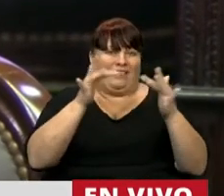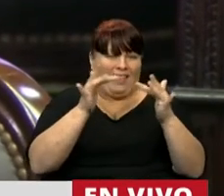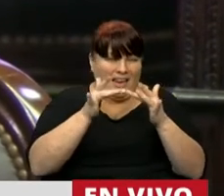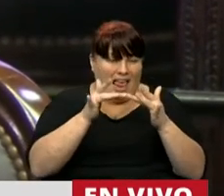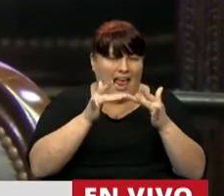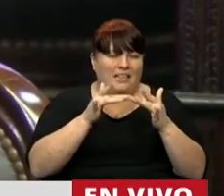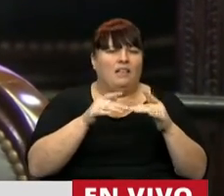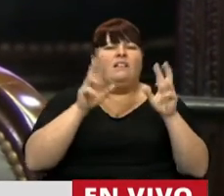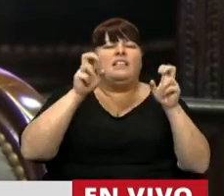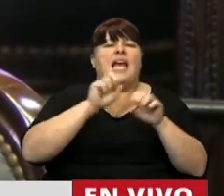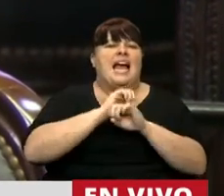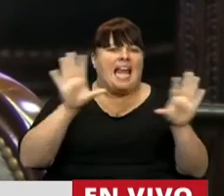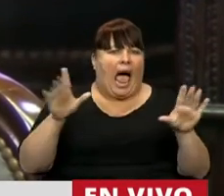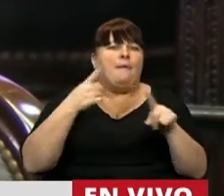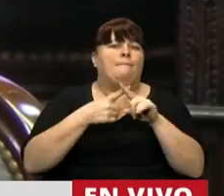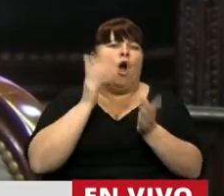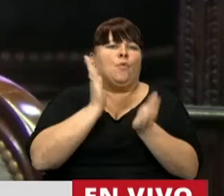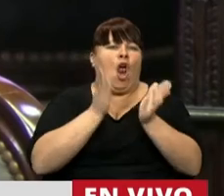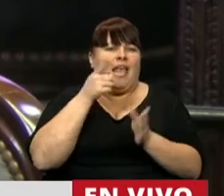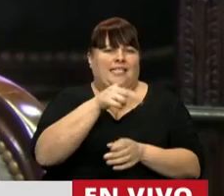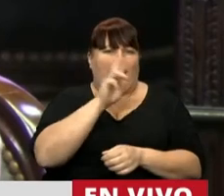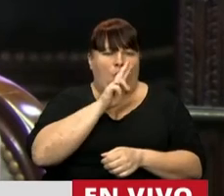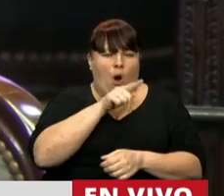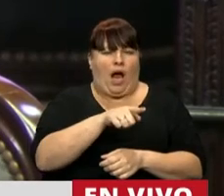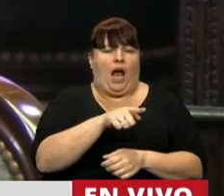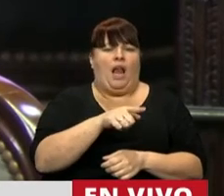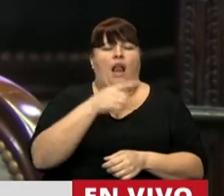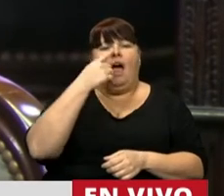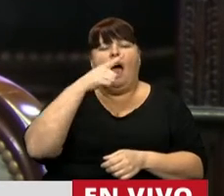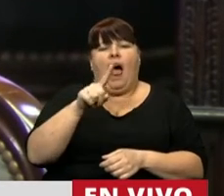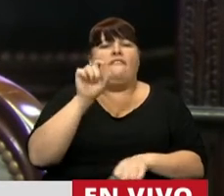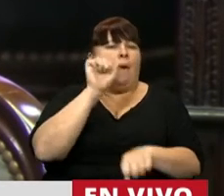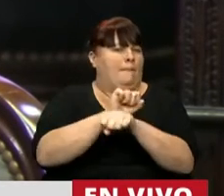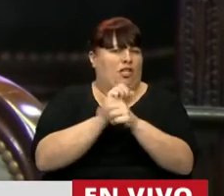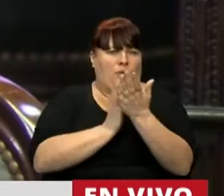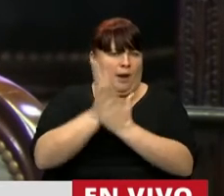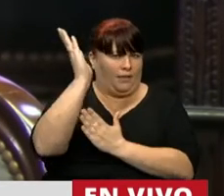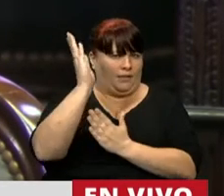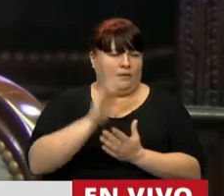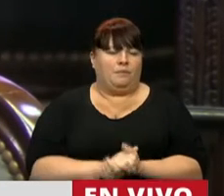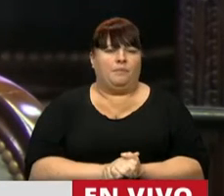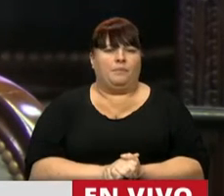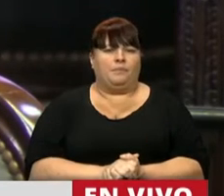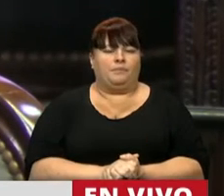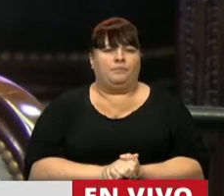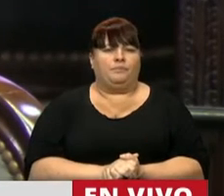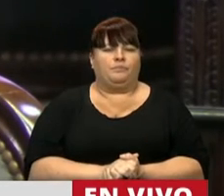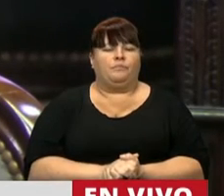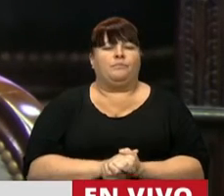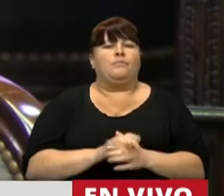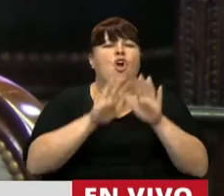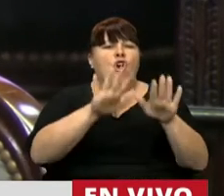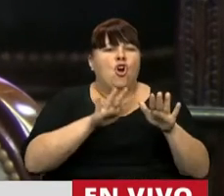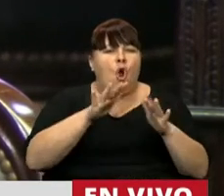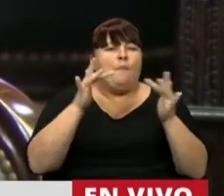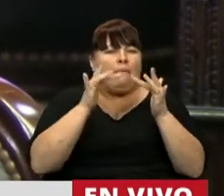en una calificación agravada por violencia de género que le valió la prisión perpetua. El grooming